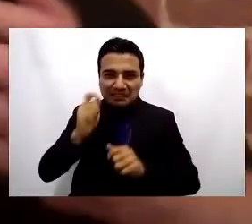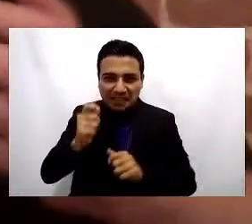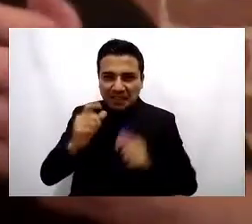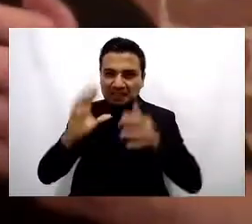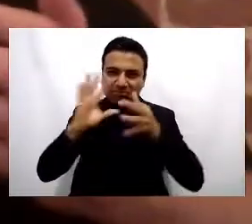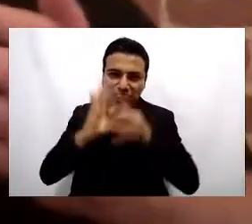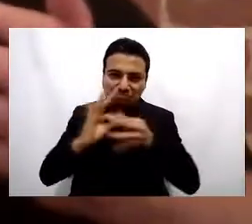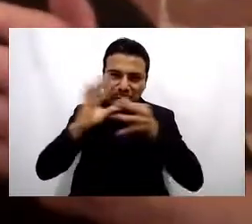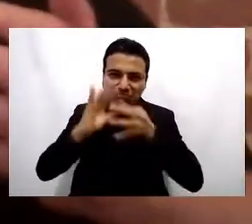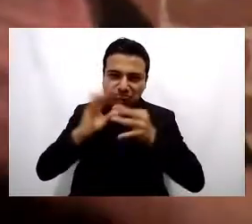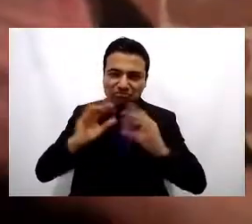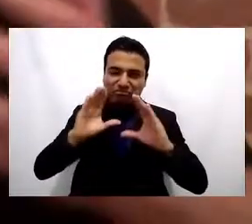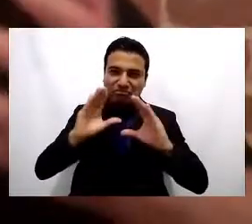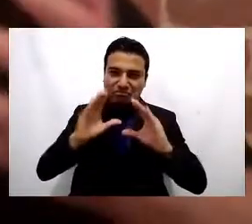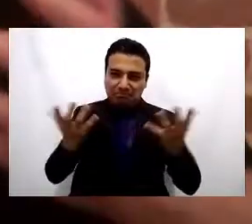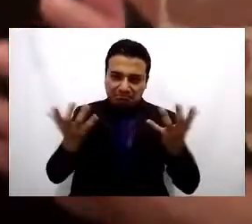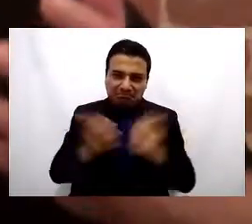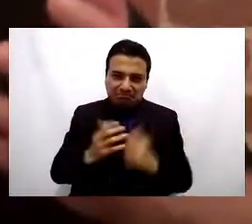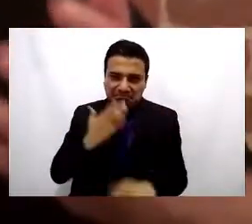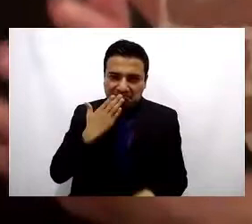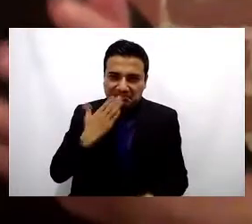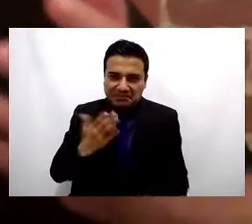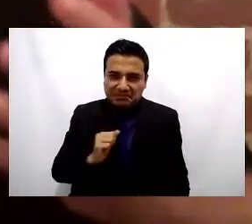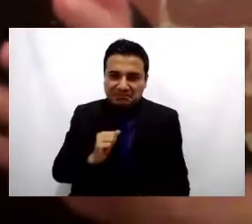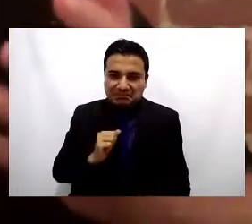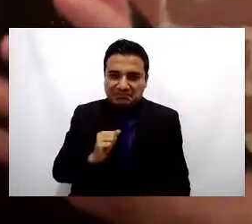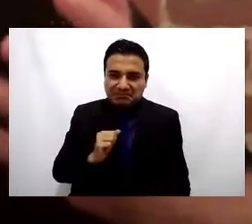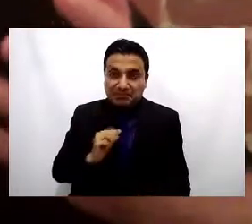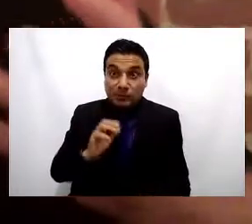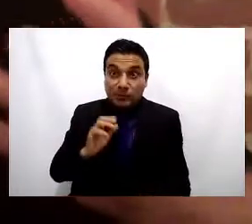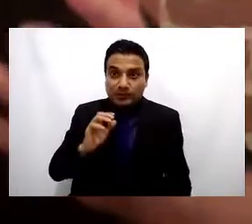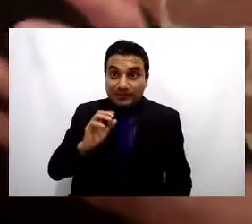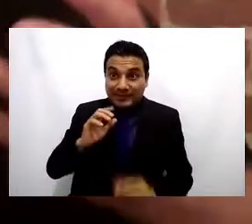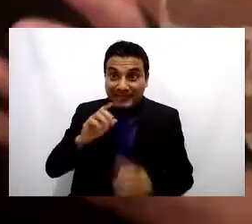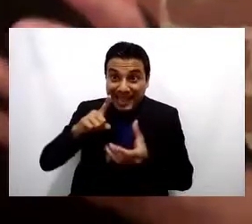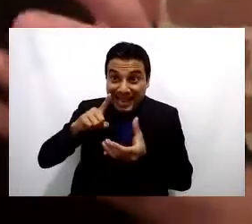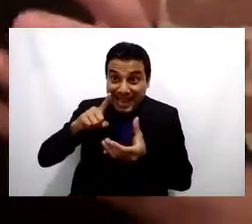Y naturalmente, lo que no puede aparecer es la idea teatro. Lo que